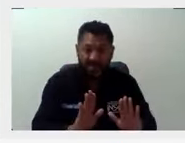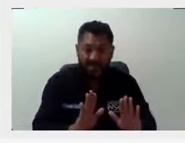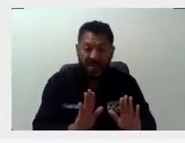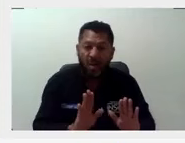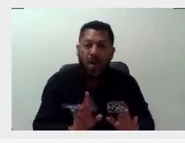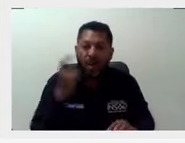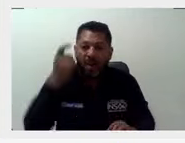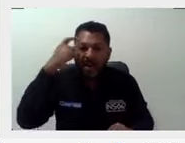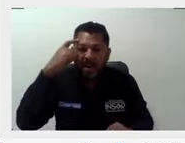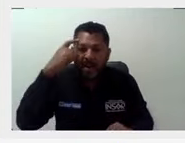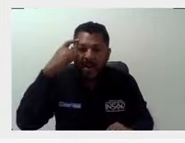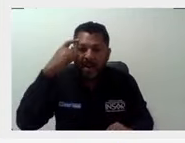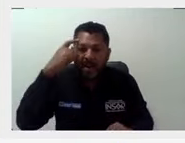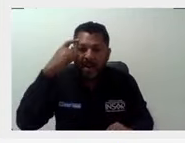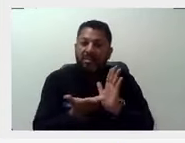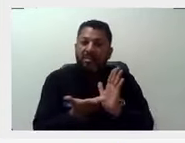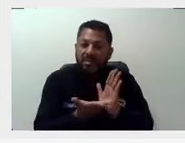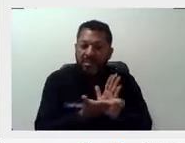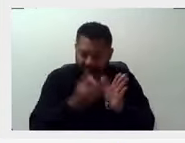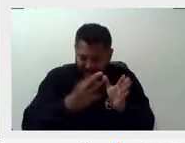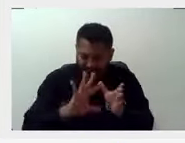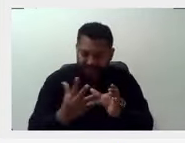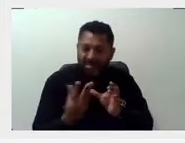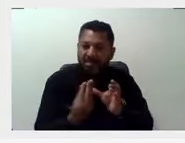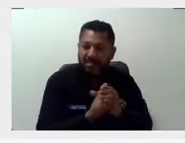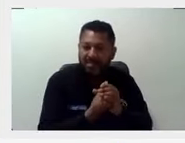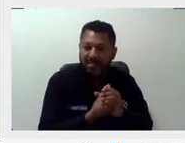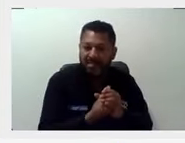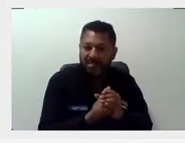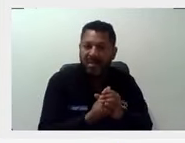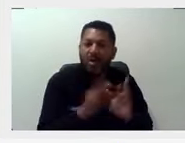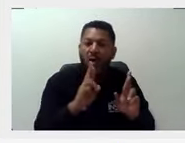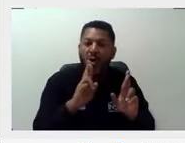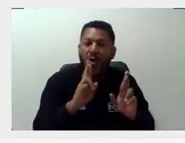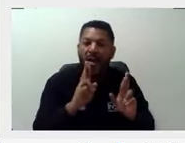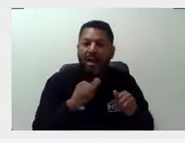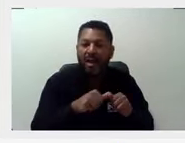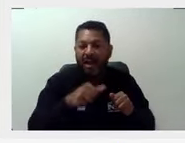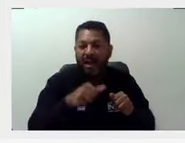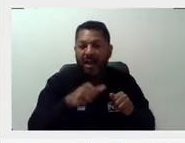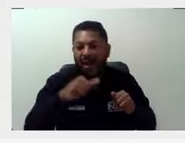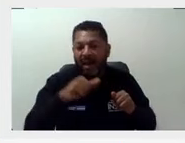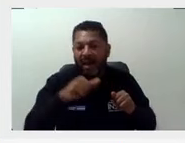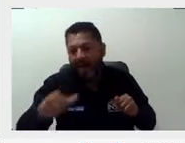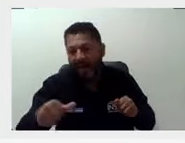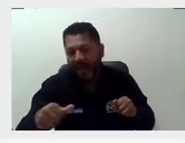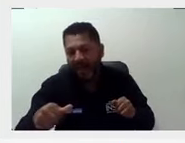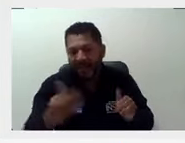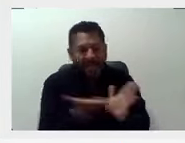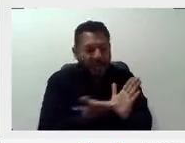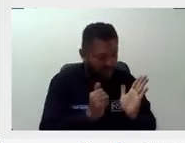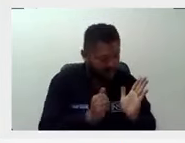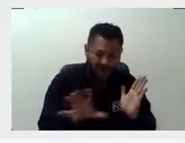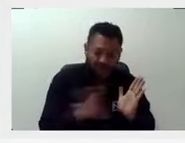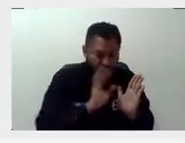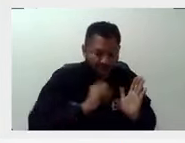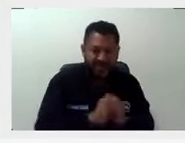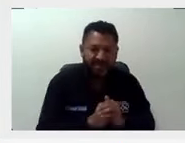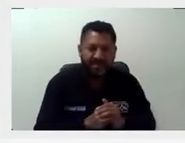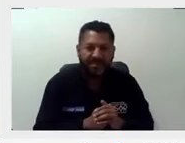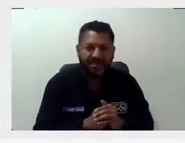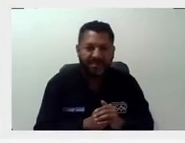educación inclusiva, pero ojalá le quitemos ese apellido algún día y hablemos de una educación sencillamente para todos. Como les decía, somos